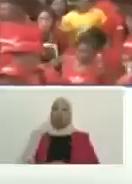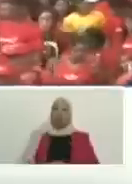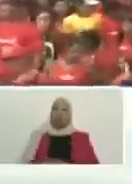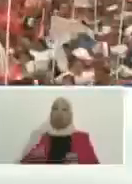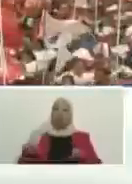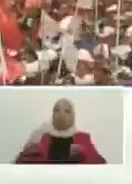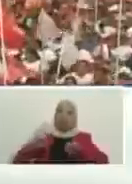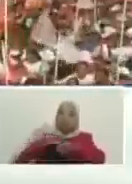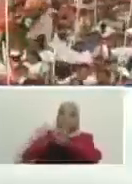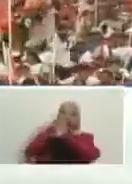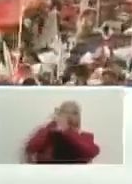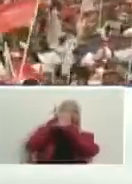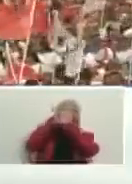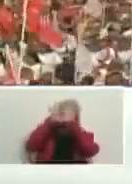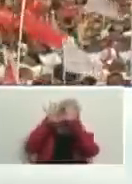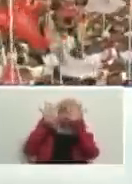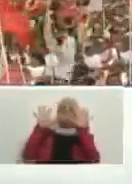claridad